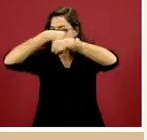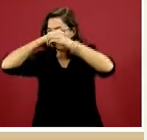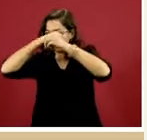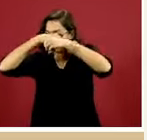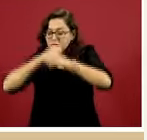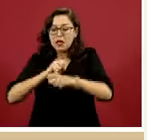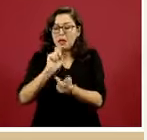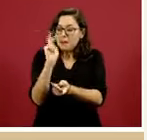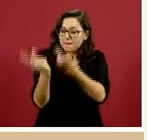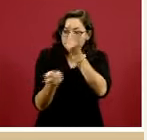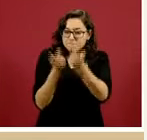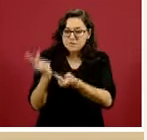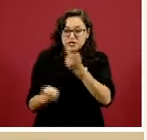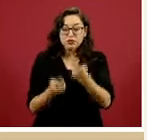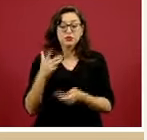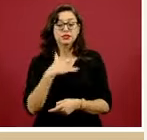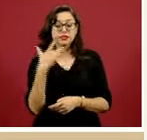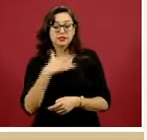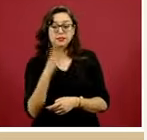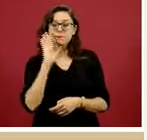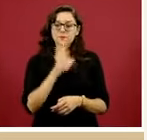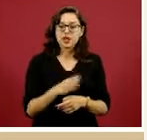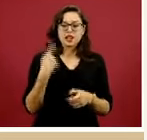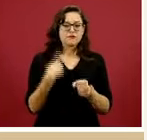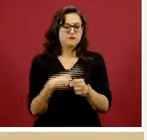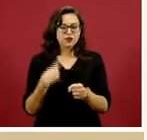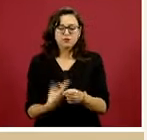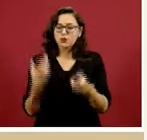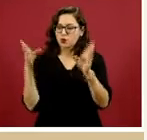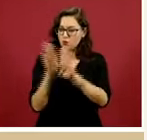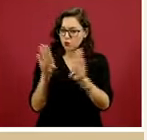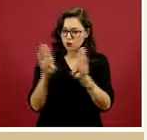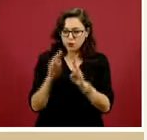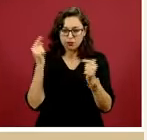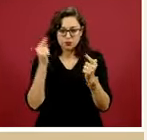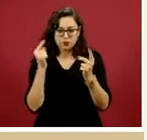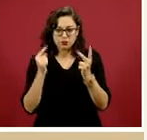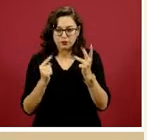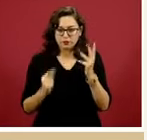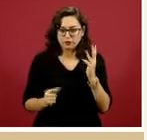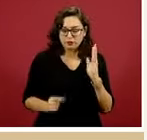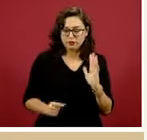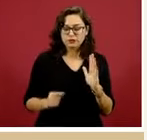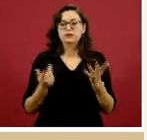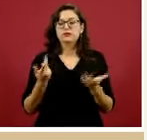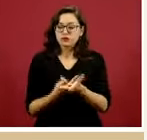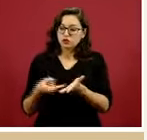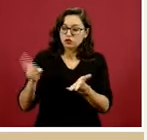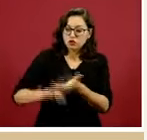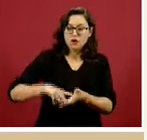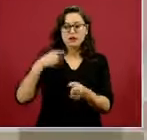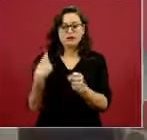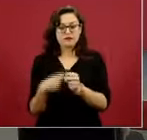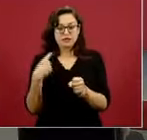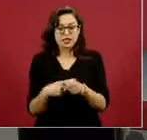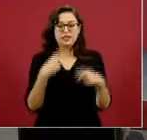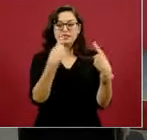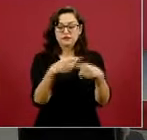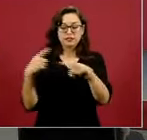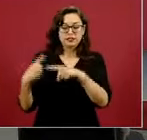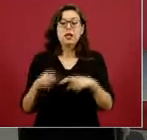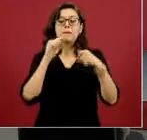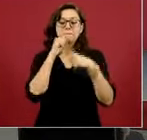identificar exactamente el cuadro, la caracterización del cuadro sospechoso y algunas comorbilidades, y también la fecha de